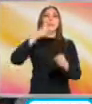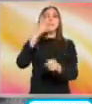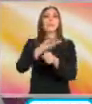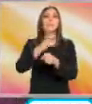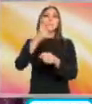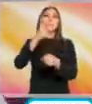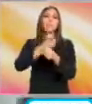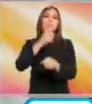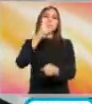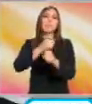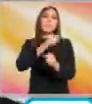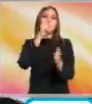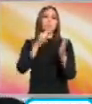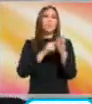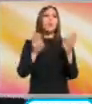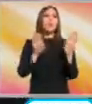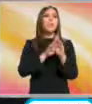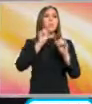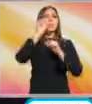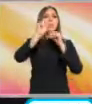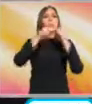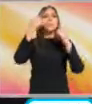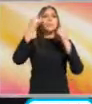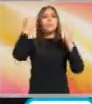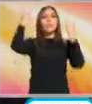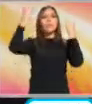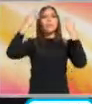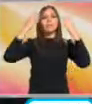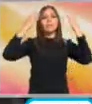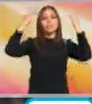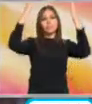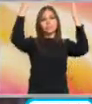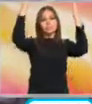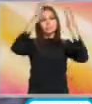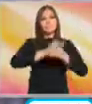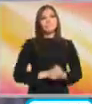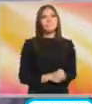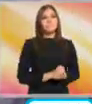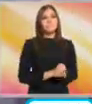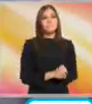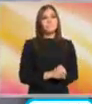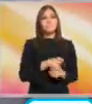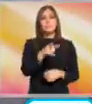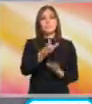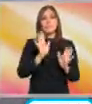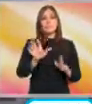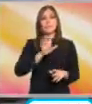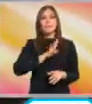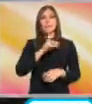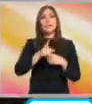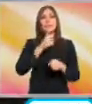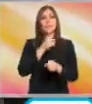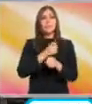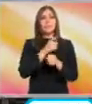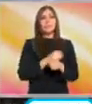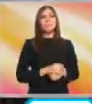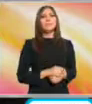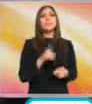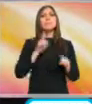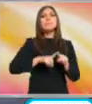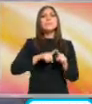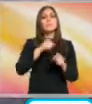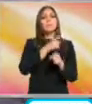lugar, y cómo fueron creciendo nuestras ideas. O sea que ustedes ya tienen primeros. ¿Quién fue primero? Es primer